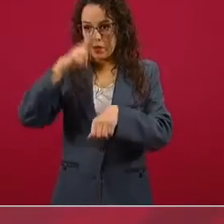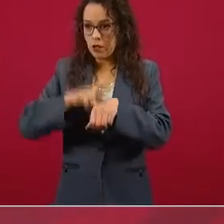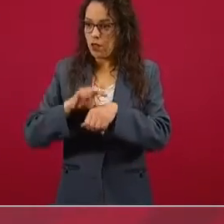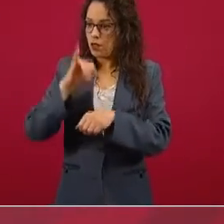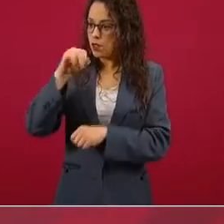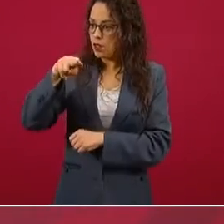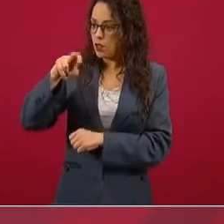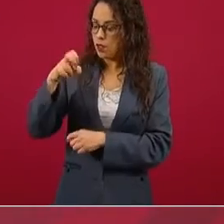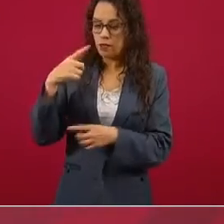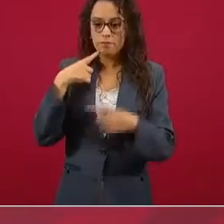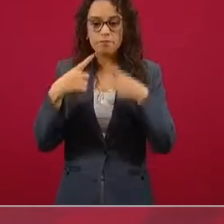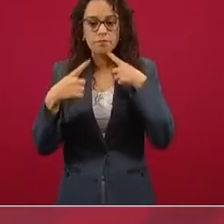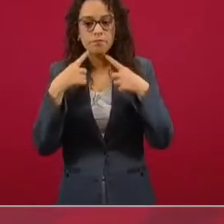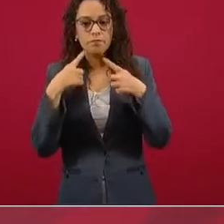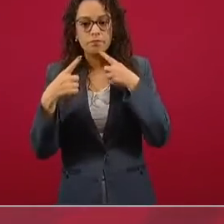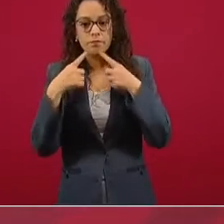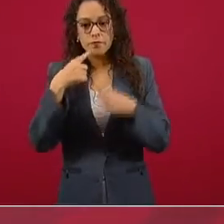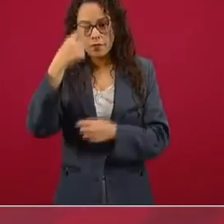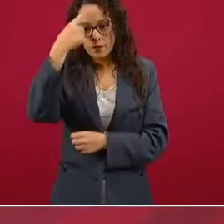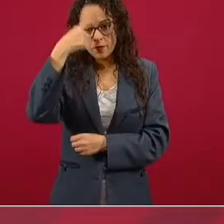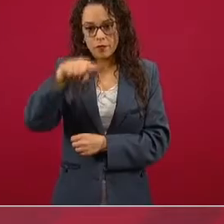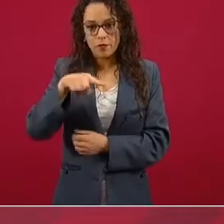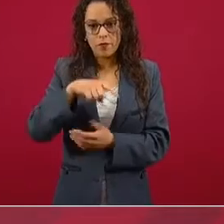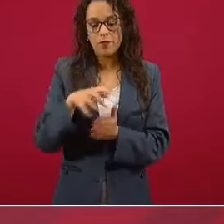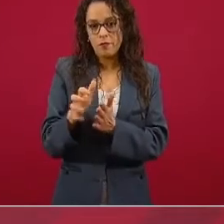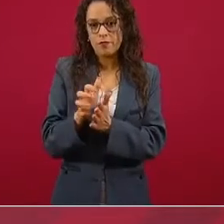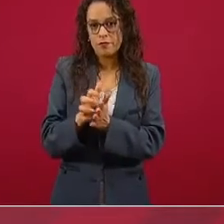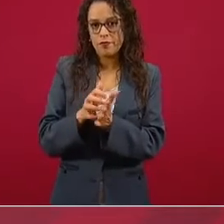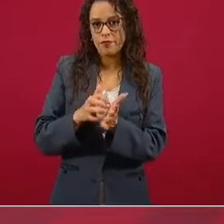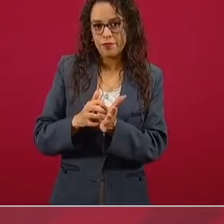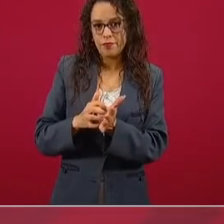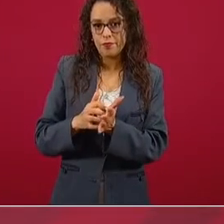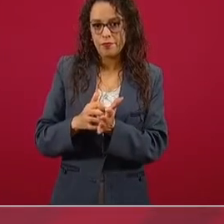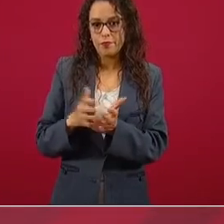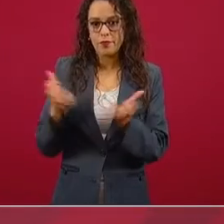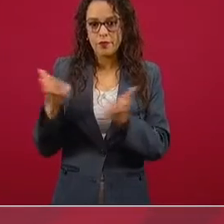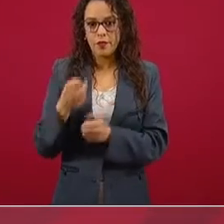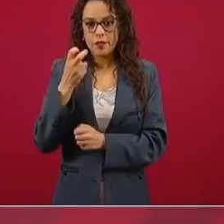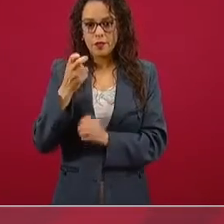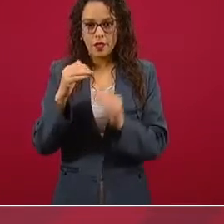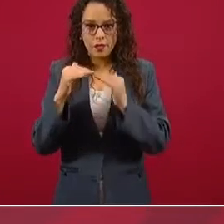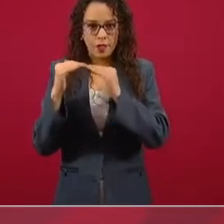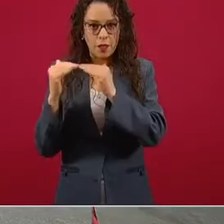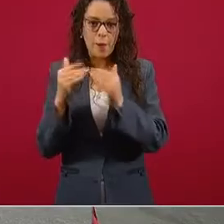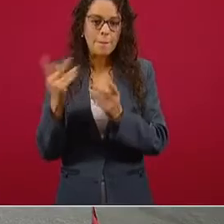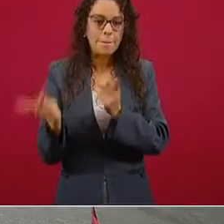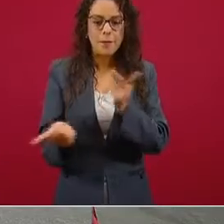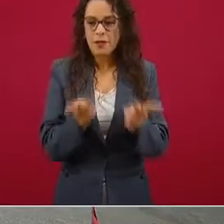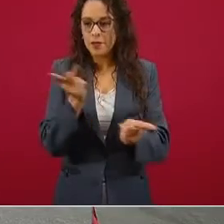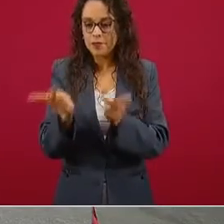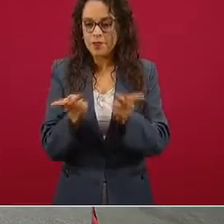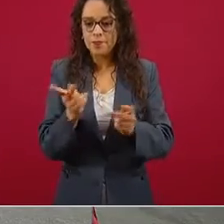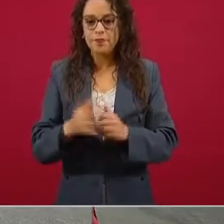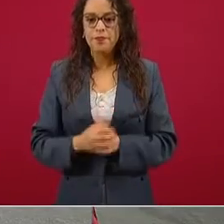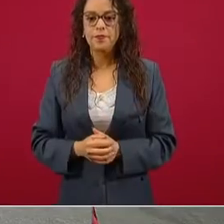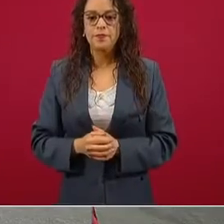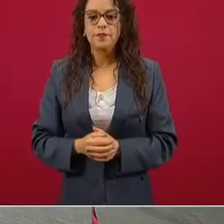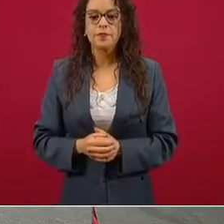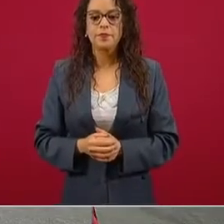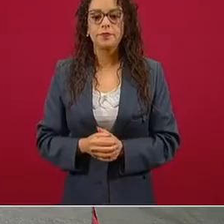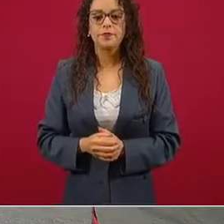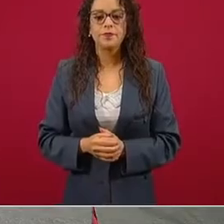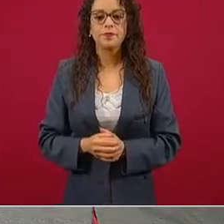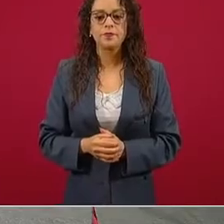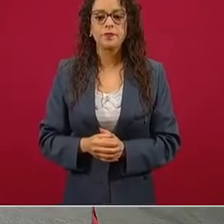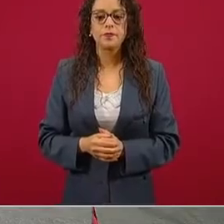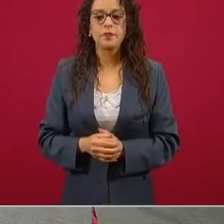y que no cueste tanto este ejercicio democrático. Bien, el secretario de